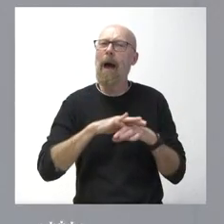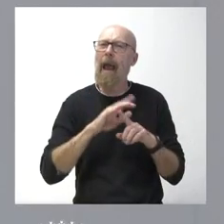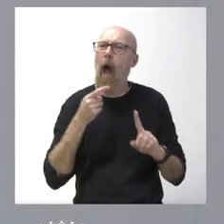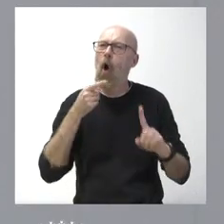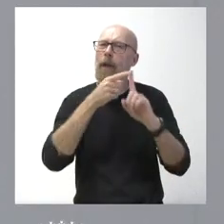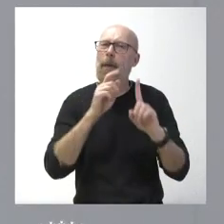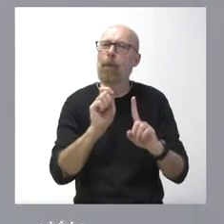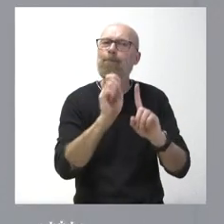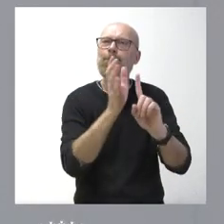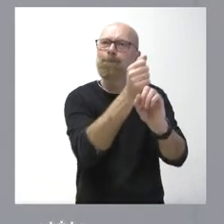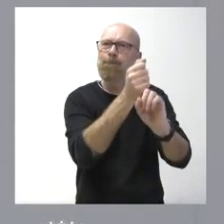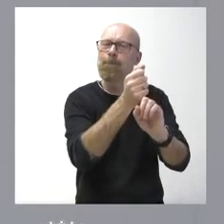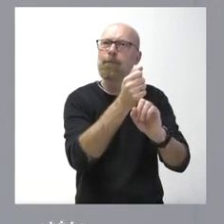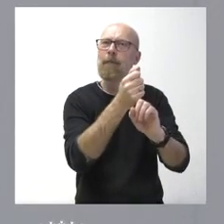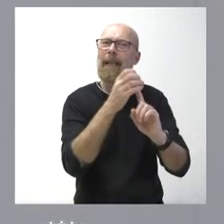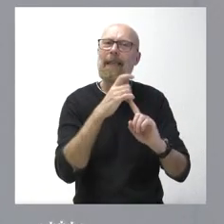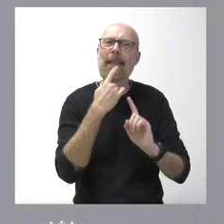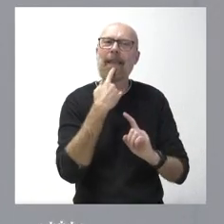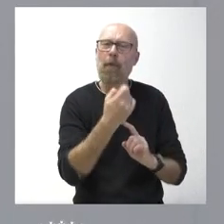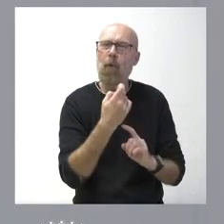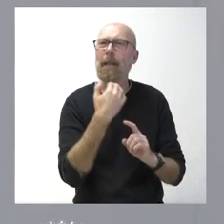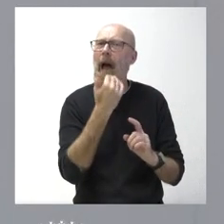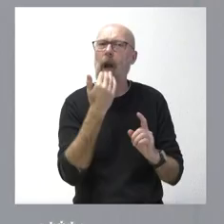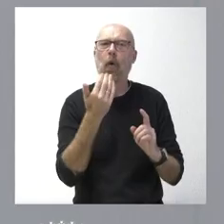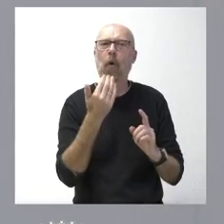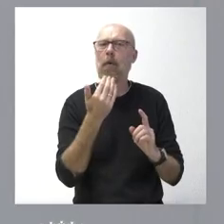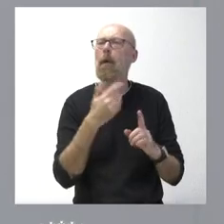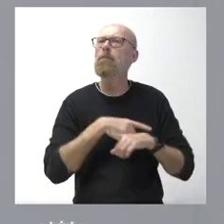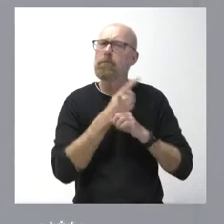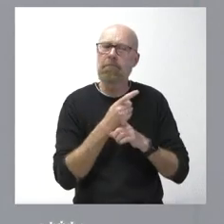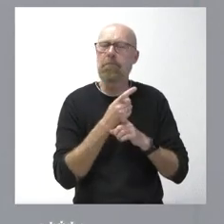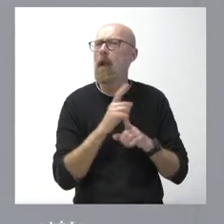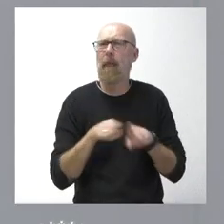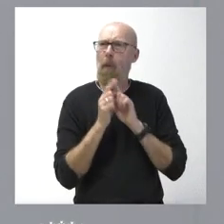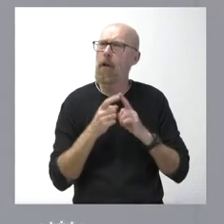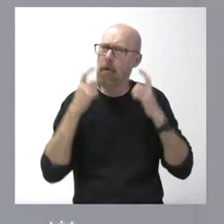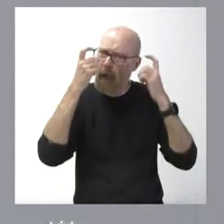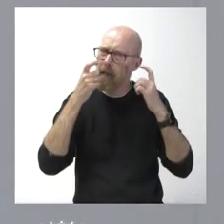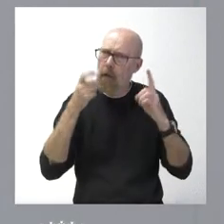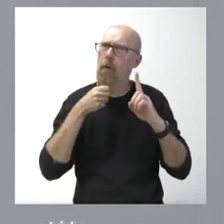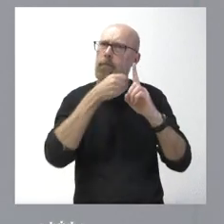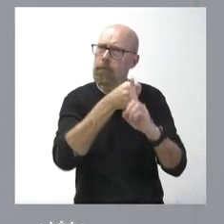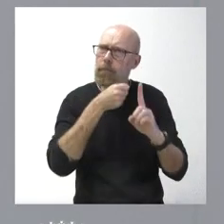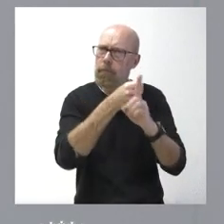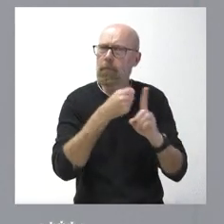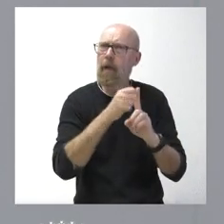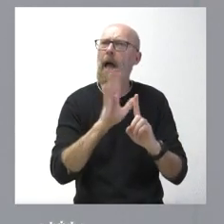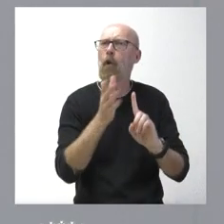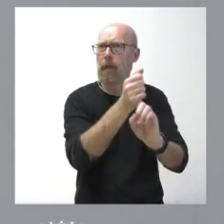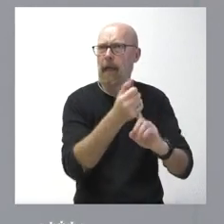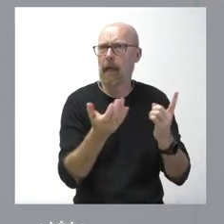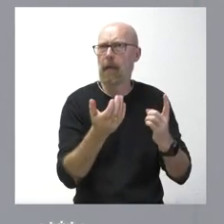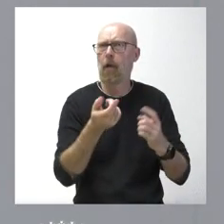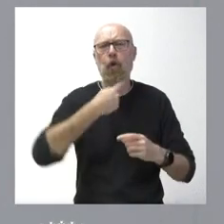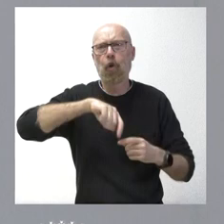no supone renunciar a ese objetivo y mientras exista esa posibilidad por nuestra mano la mano tendida a todos los grupos va a estar allí